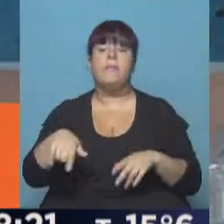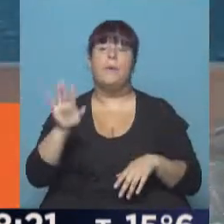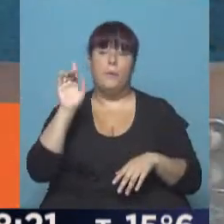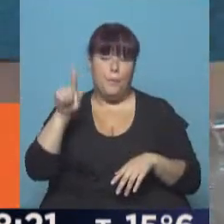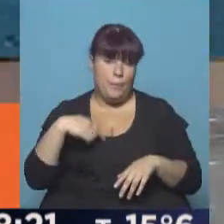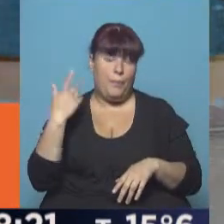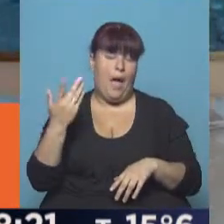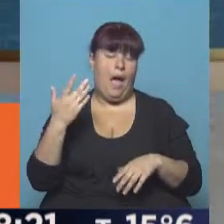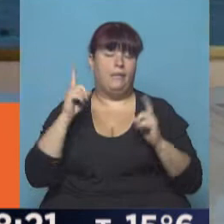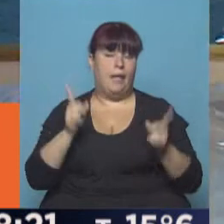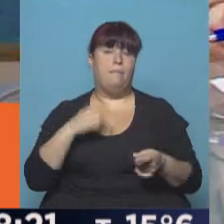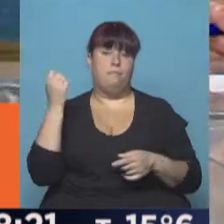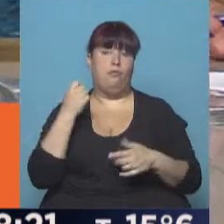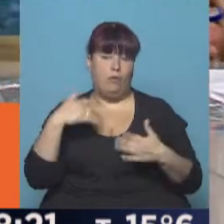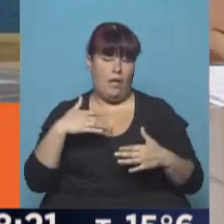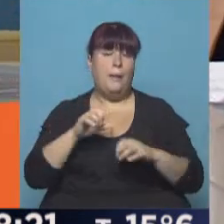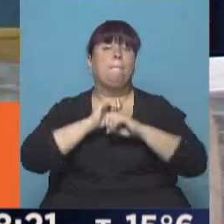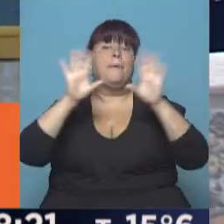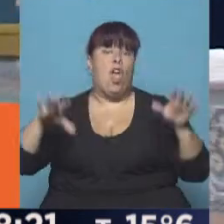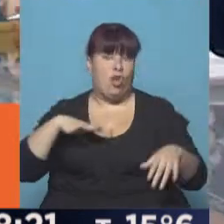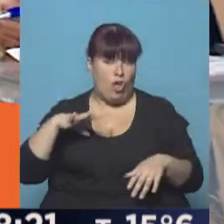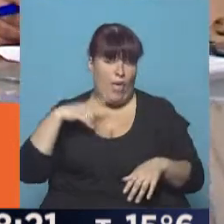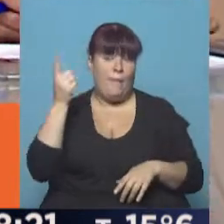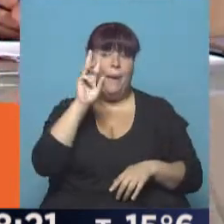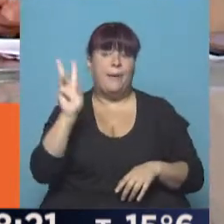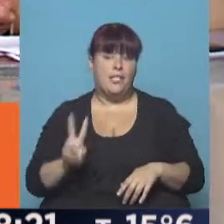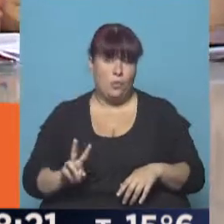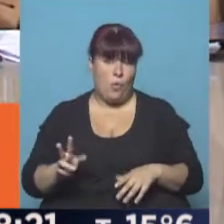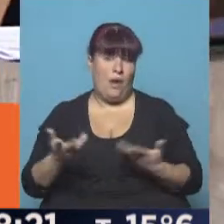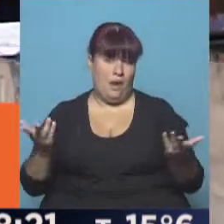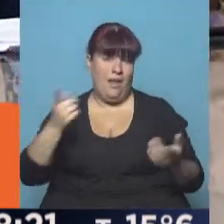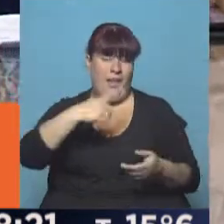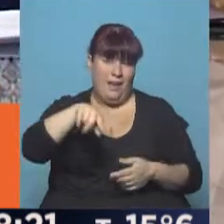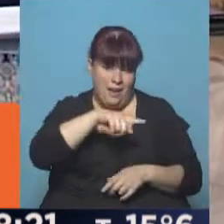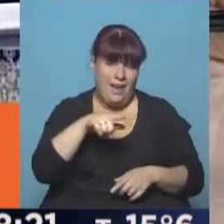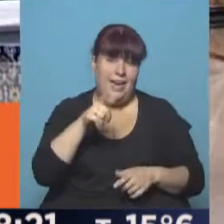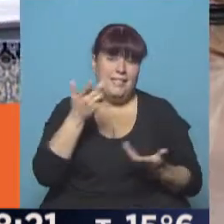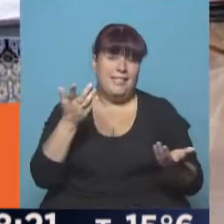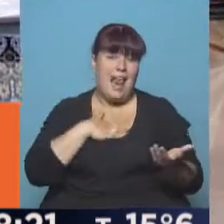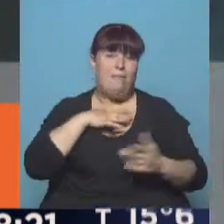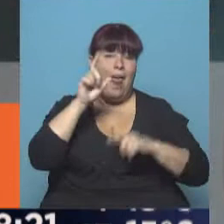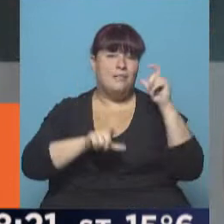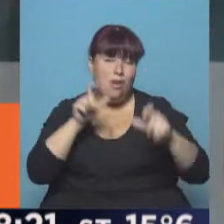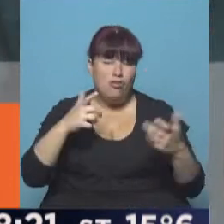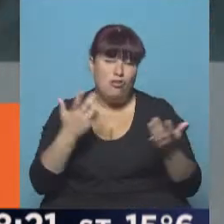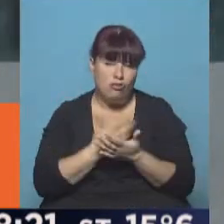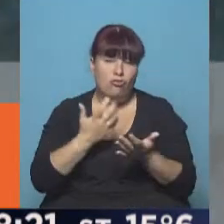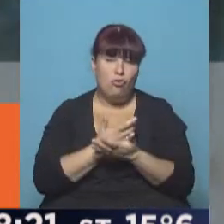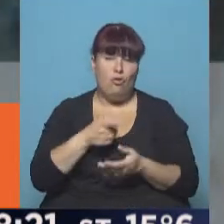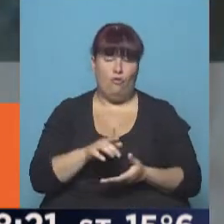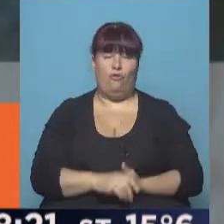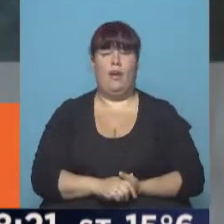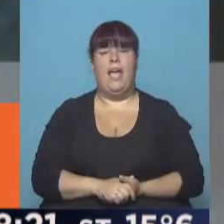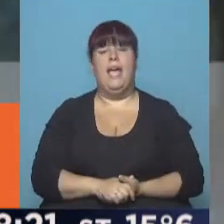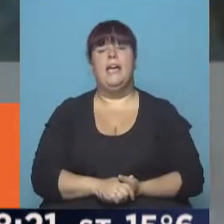implicar un impacto muy grande, aún mayor todavía, para los venezolanos, ni más ni menos que las personas que están sufriendo toda esta